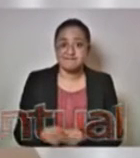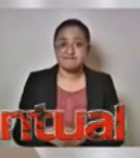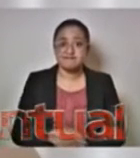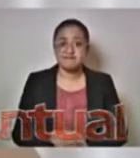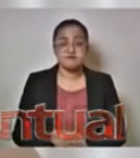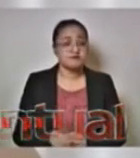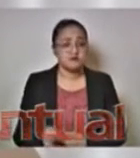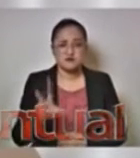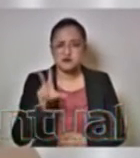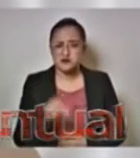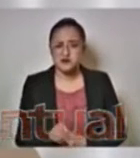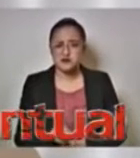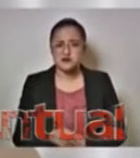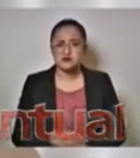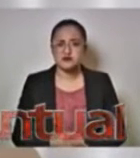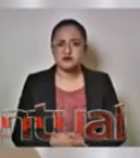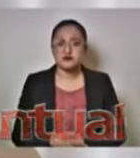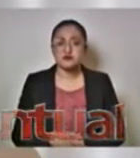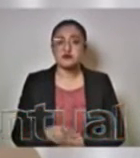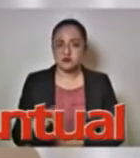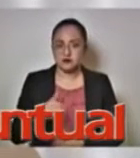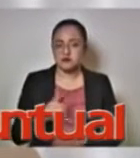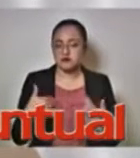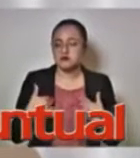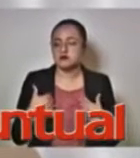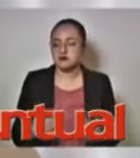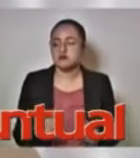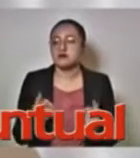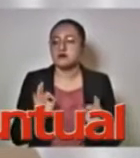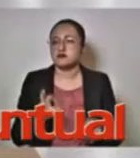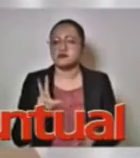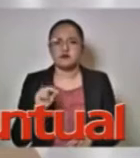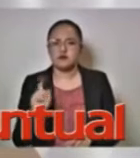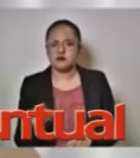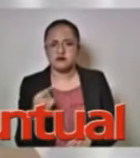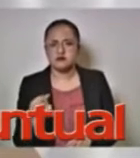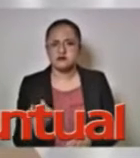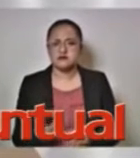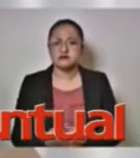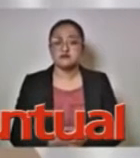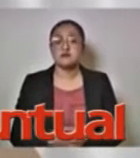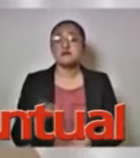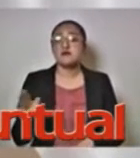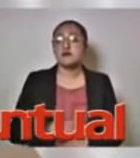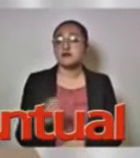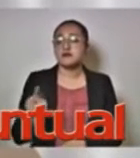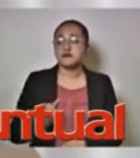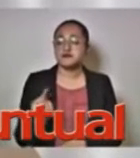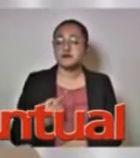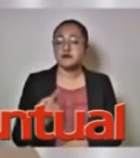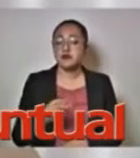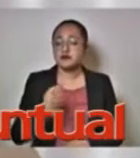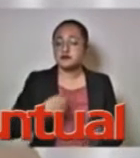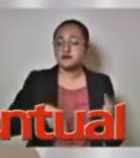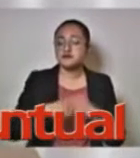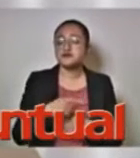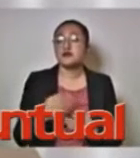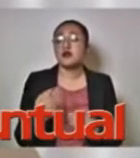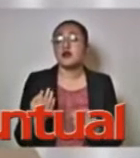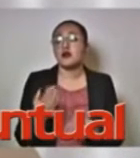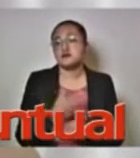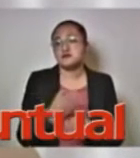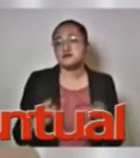no es así lo entiendo perfectamente que no es así porque la mayoría de los casos